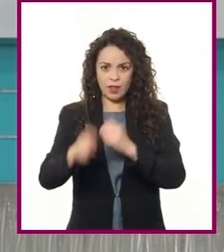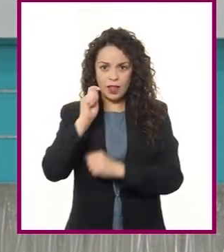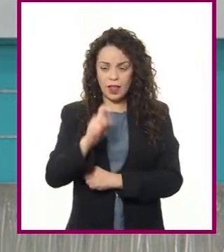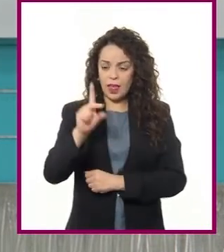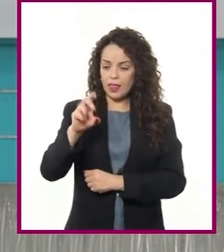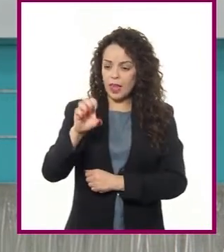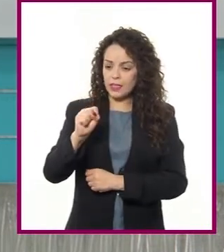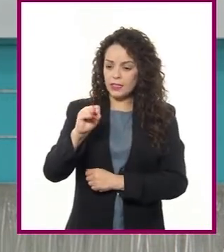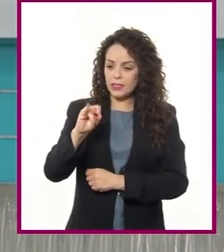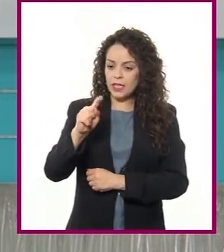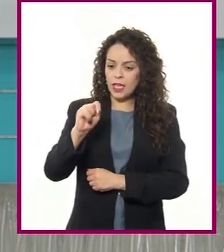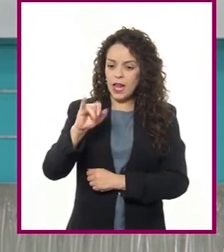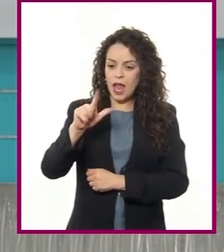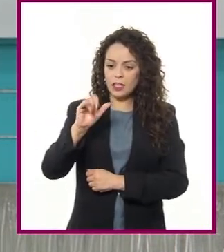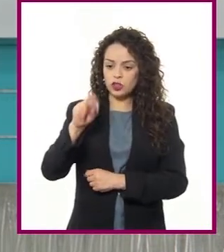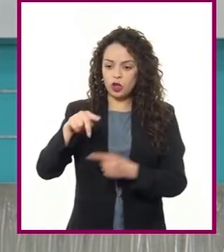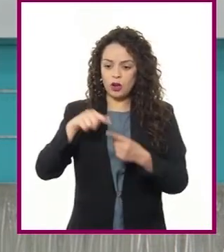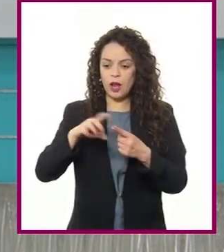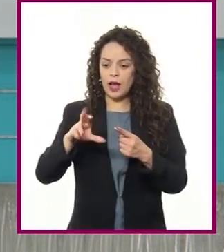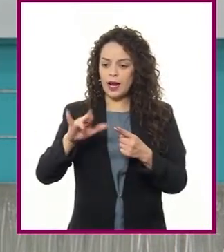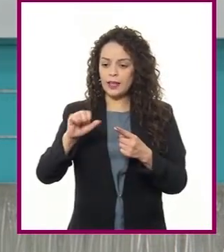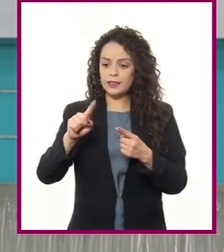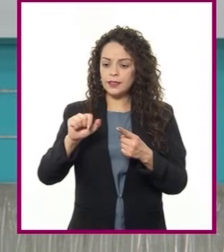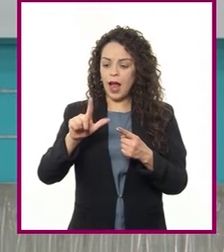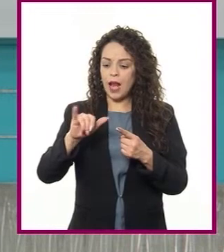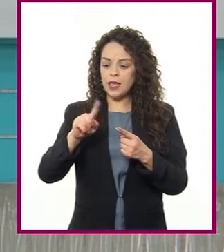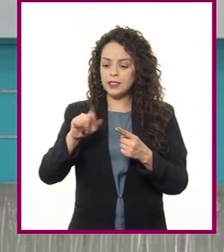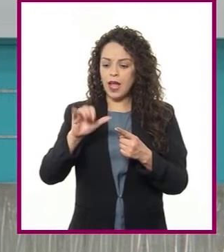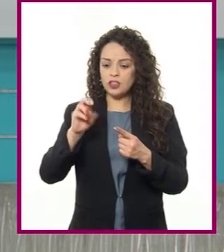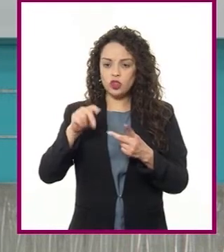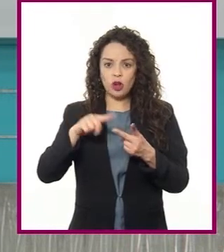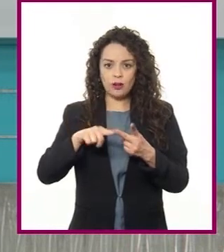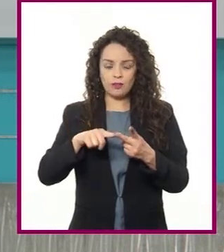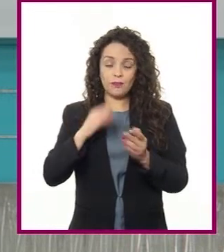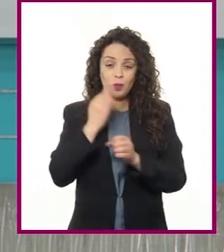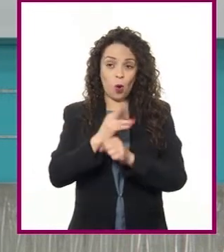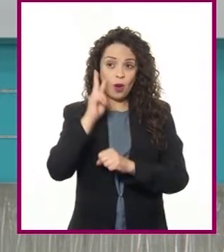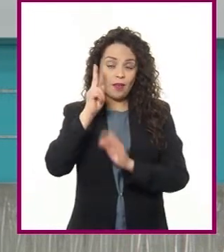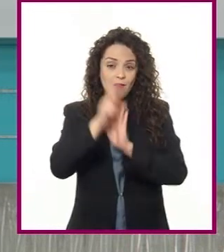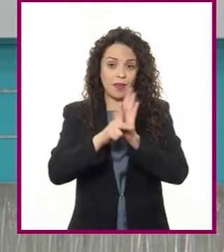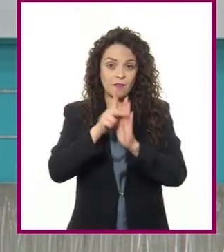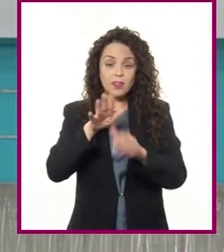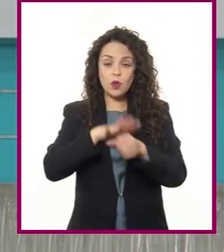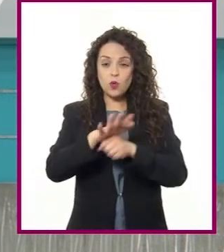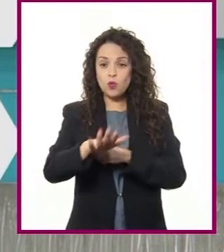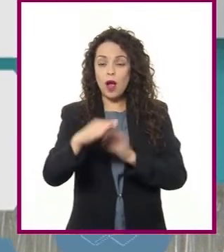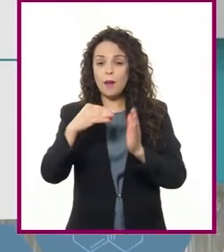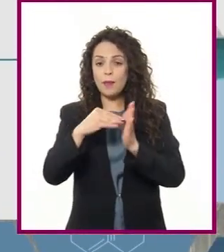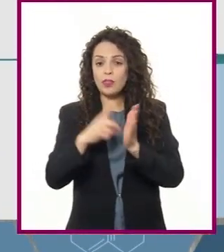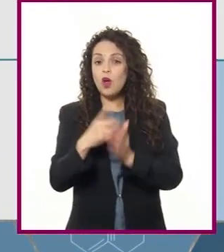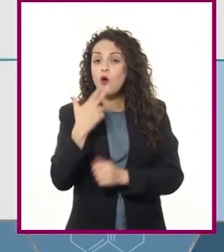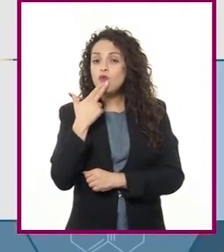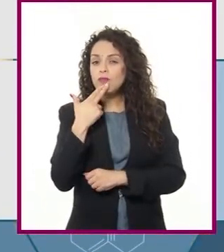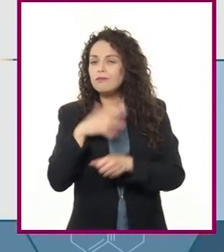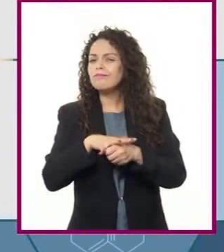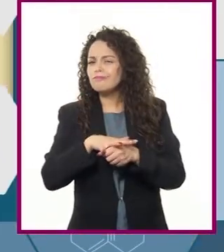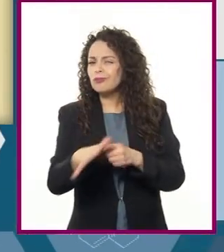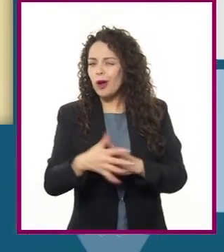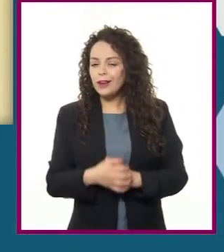cristalización. Veamos el siguiente video e identifiquen qué método se utiliza.